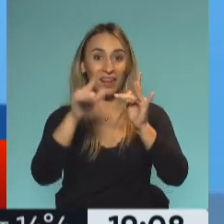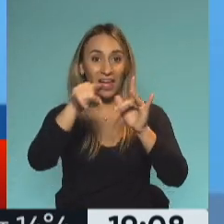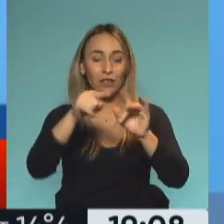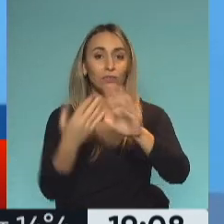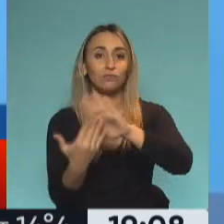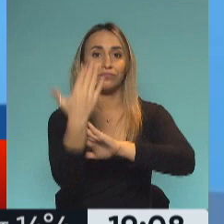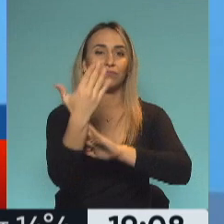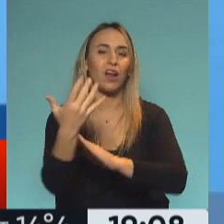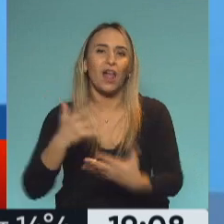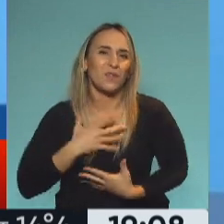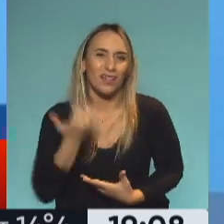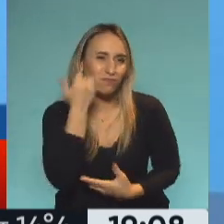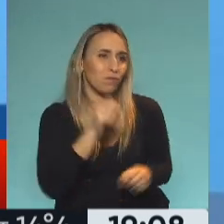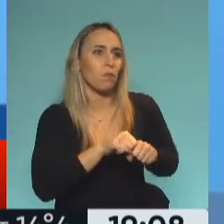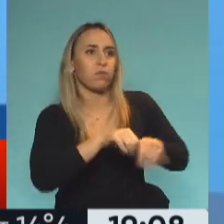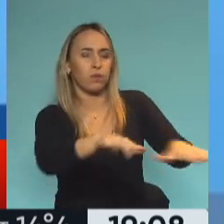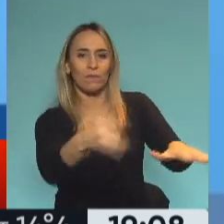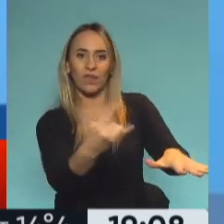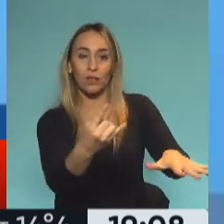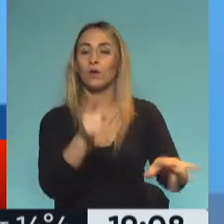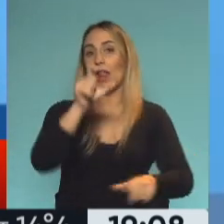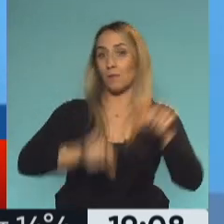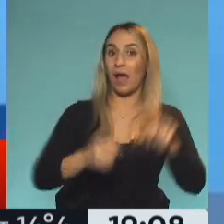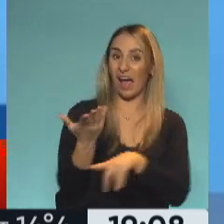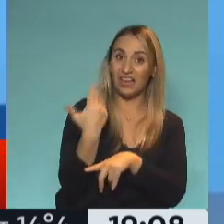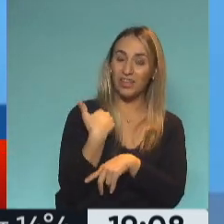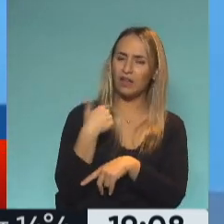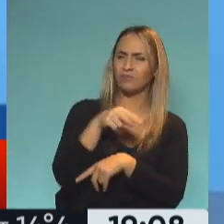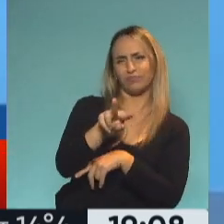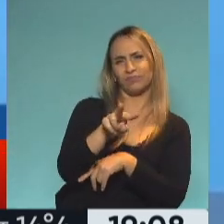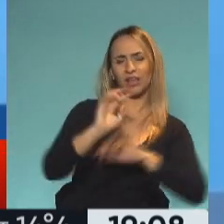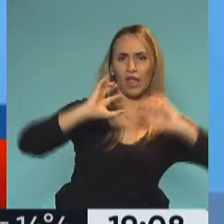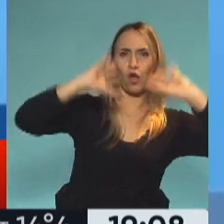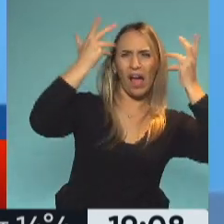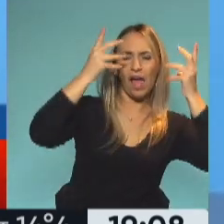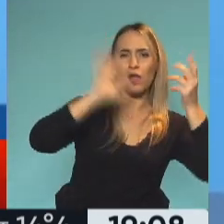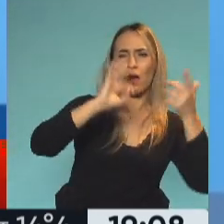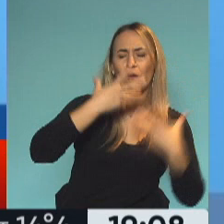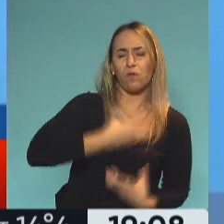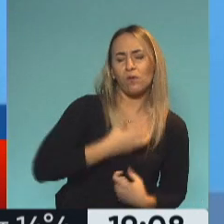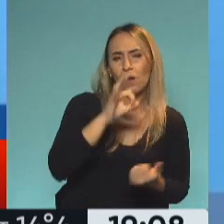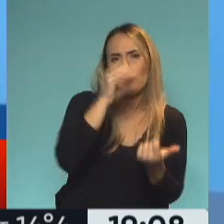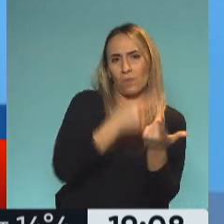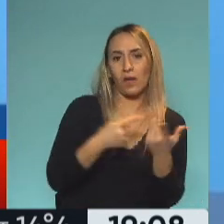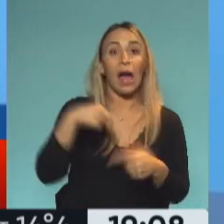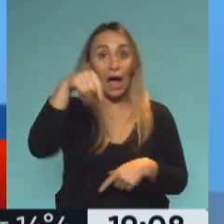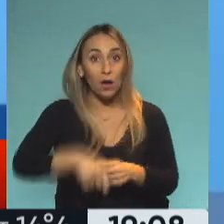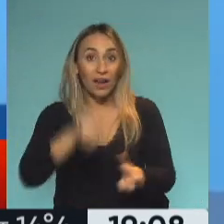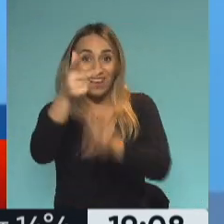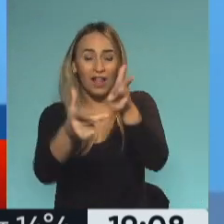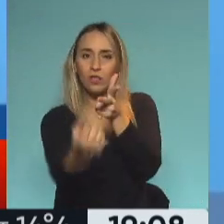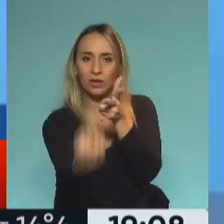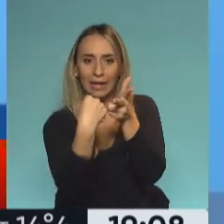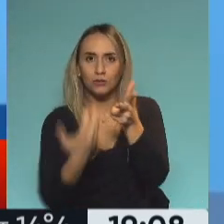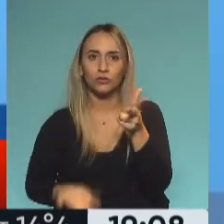el daño está hecho porque quien lo escuchó ayer, quien se enojó ayer, por ahí no escucha esto. Entonces el problema es ese, el problema